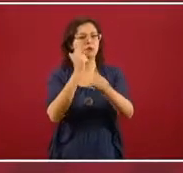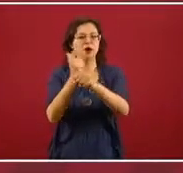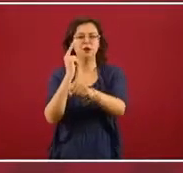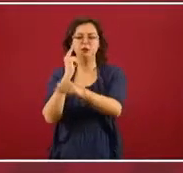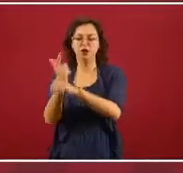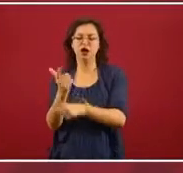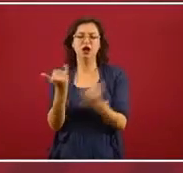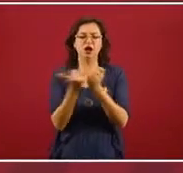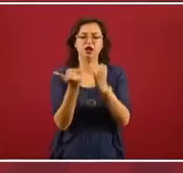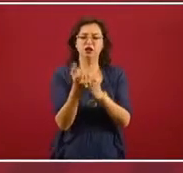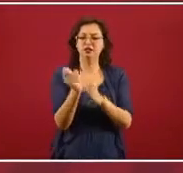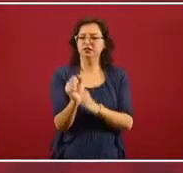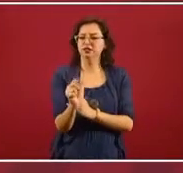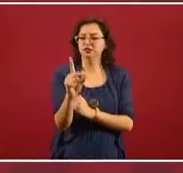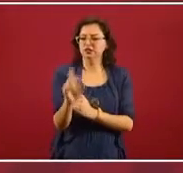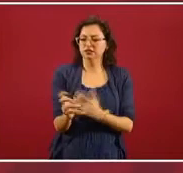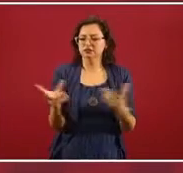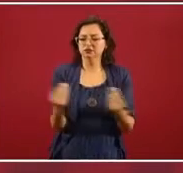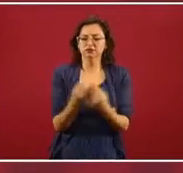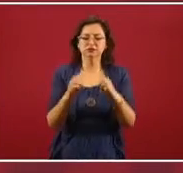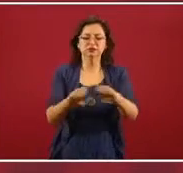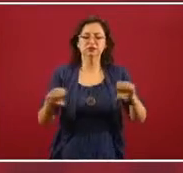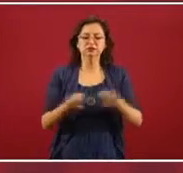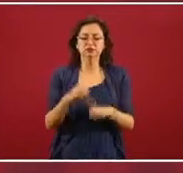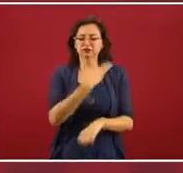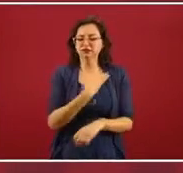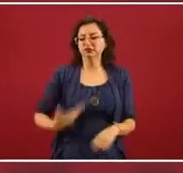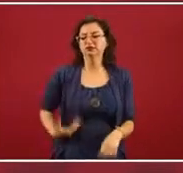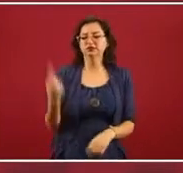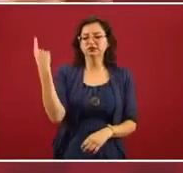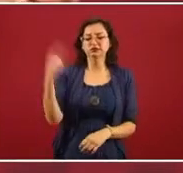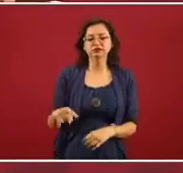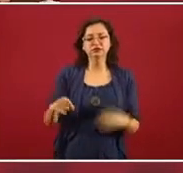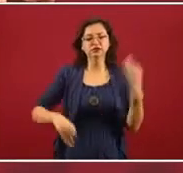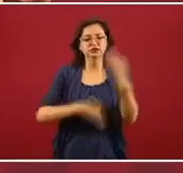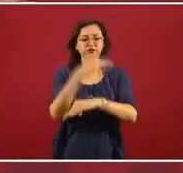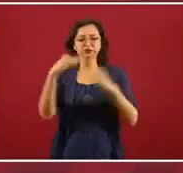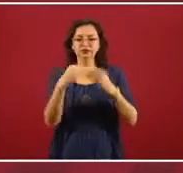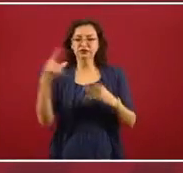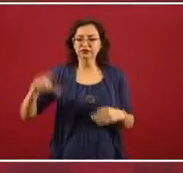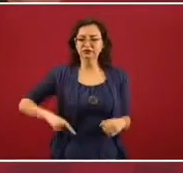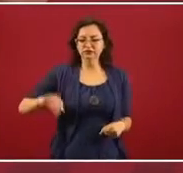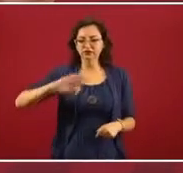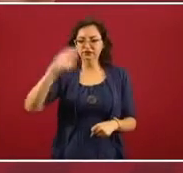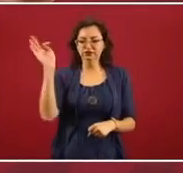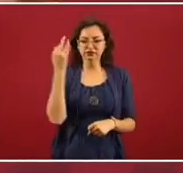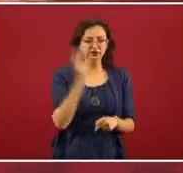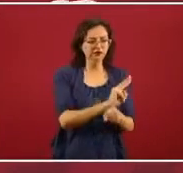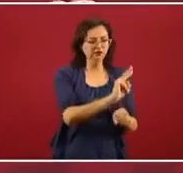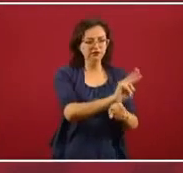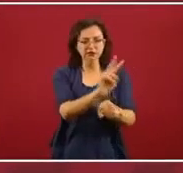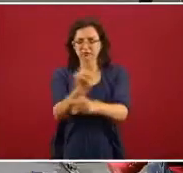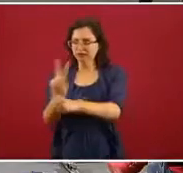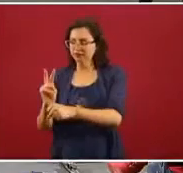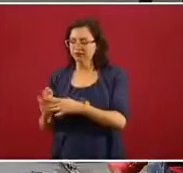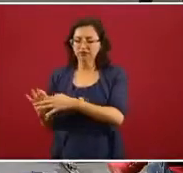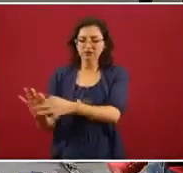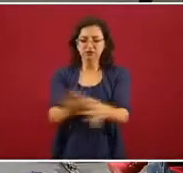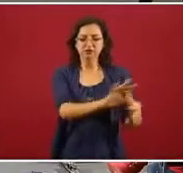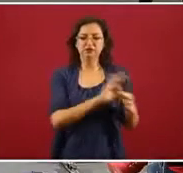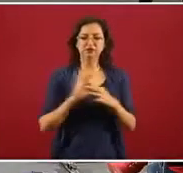con SADER. Es un trabajo en equipo, como lo ordenó el presidente, de todo el gobierno federal. Nadie andamos por nuestra cuenta.